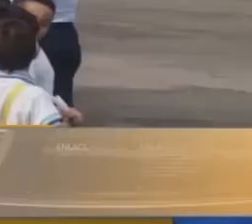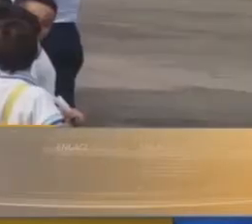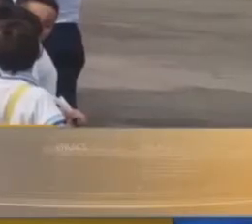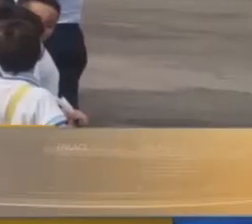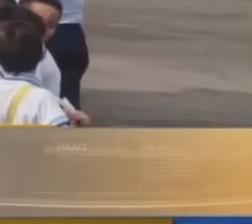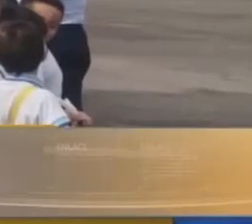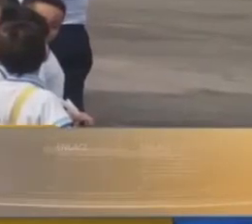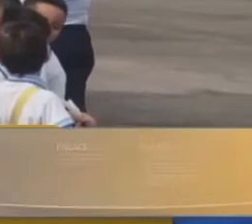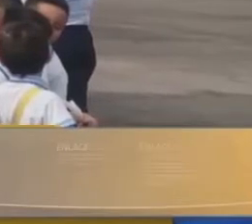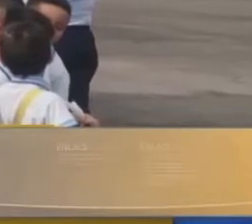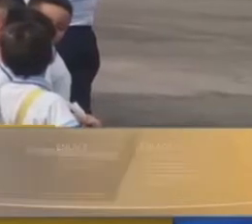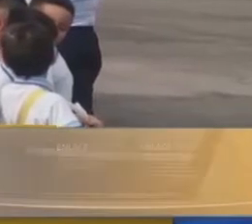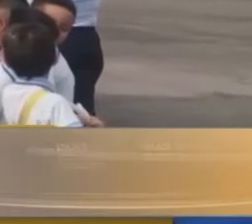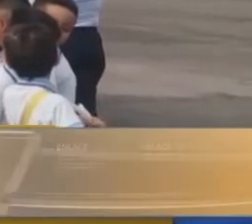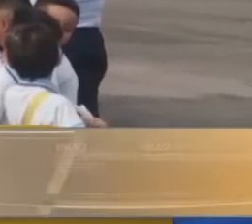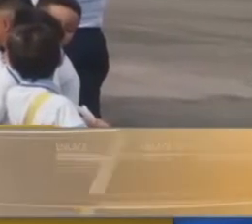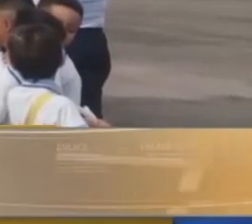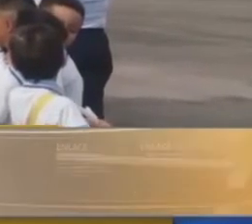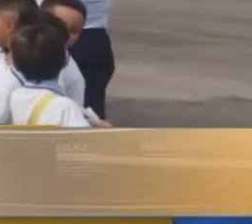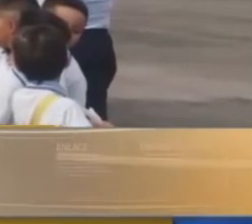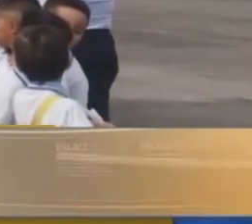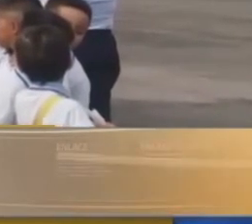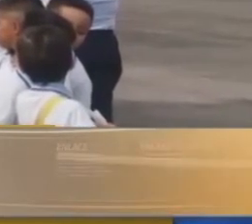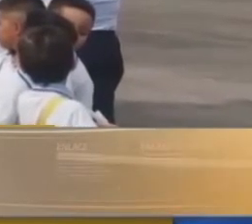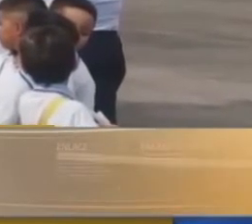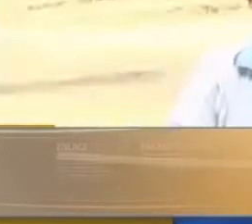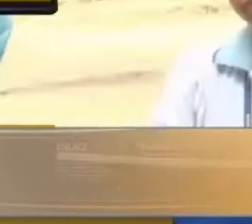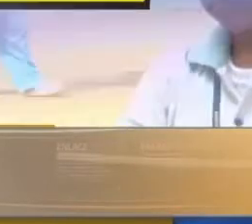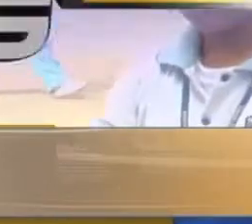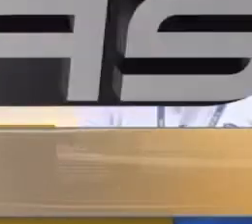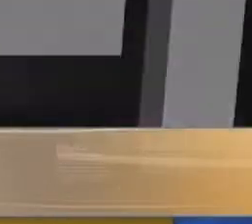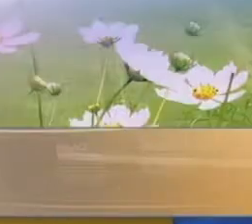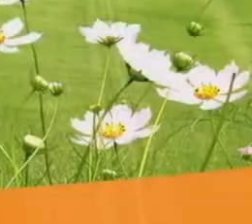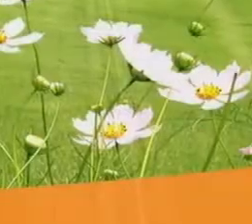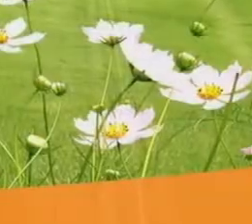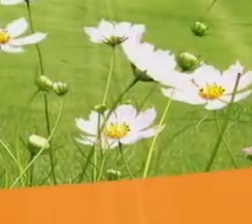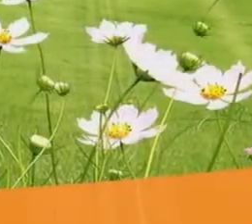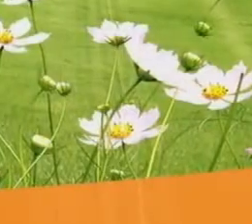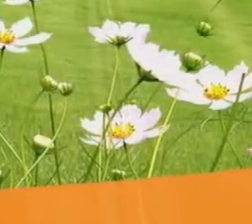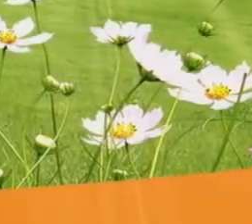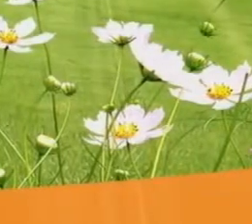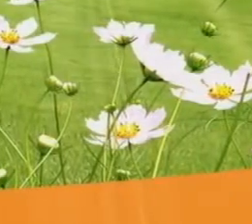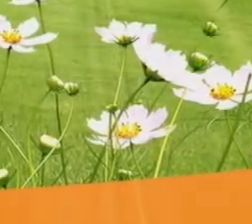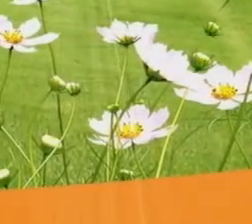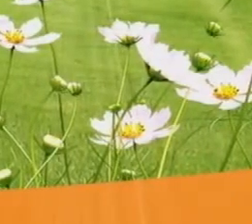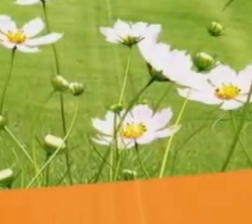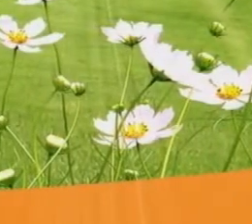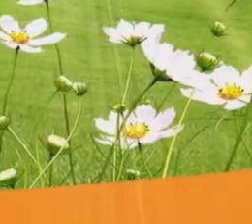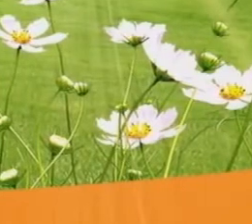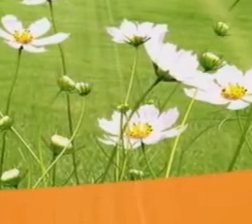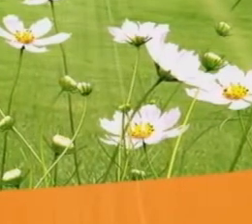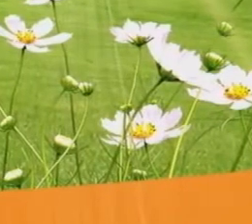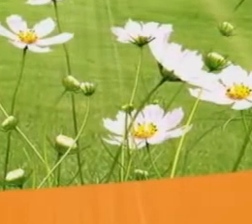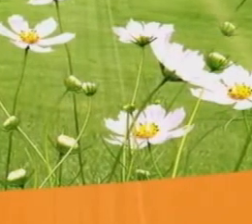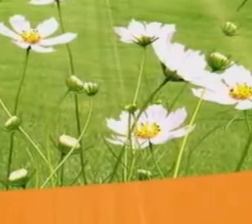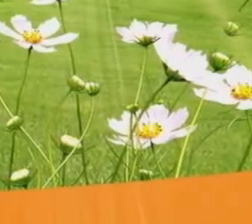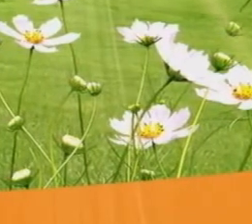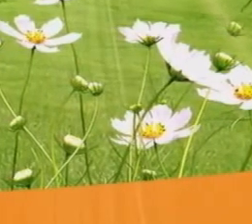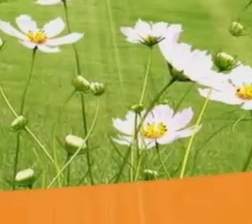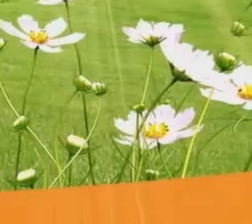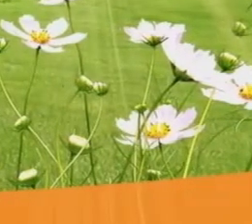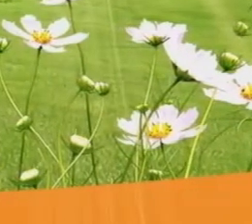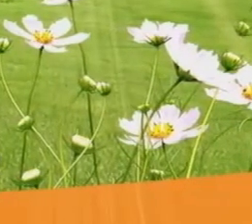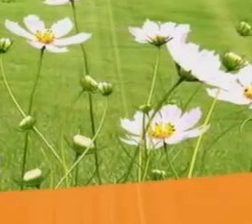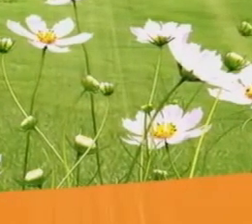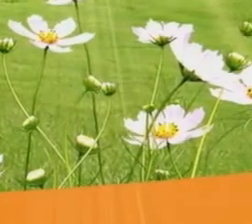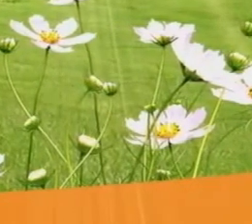Directivos buscan promover sentido de pertenencia en la institucionalidad y los héroes de la patria. Con el patrocinio de Barsol Ecológico, Barsol Aroma,